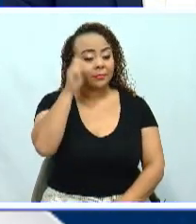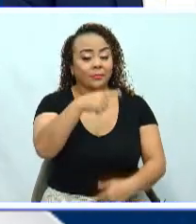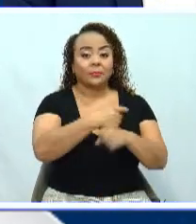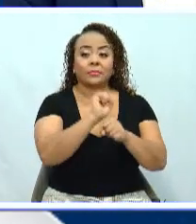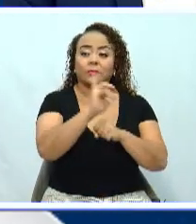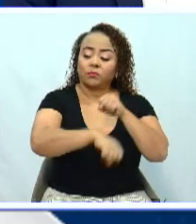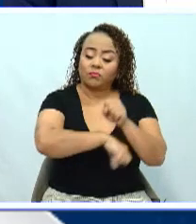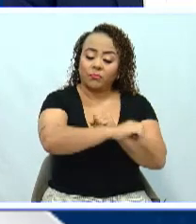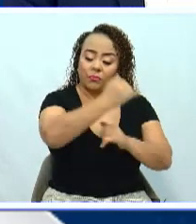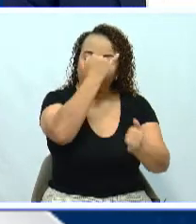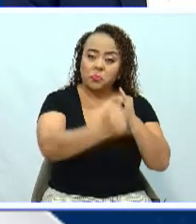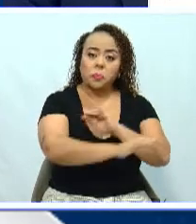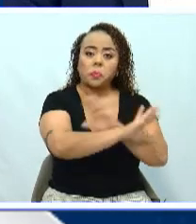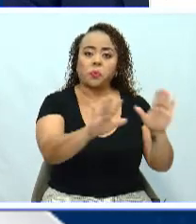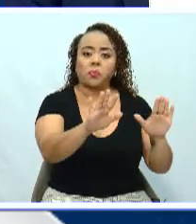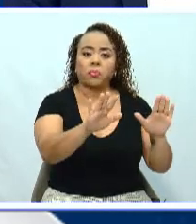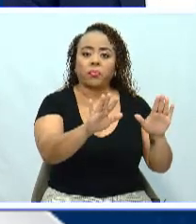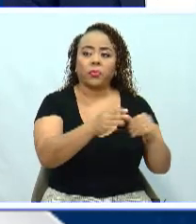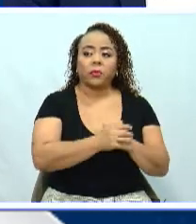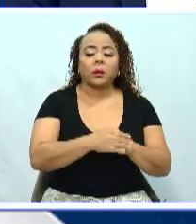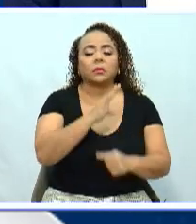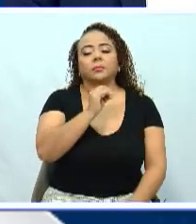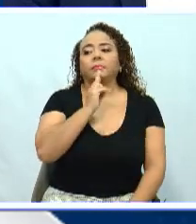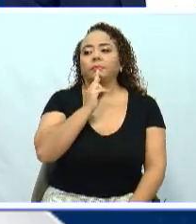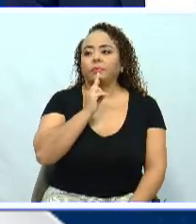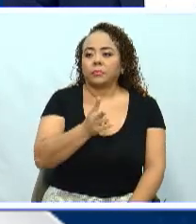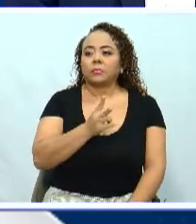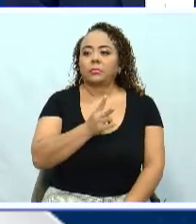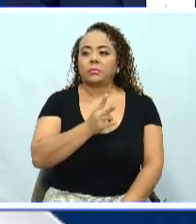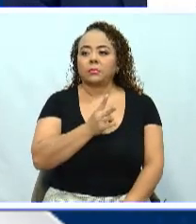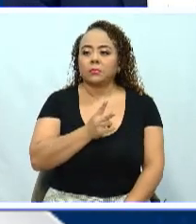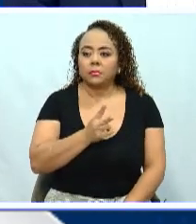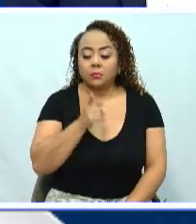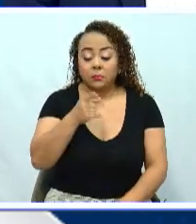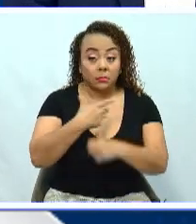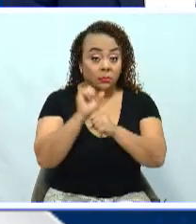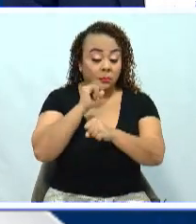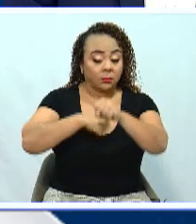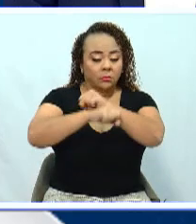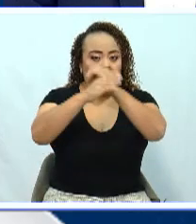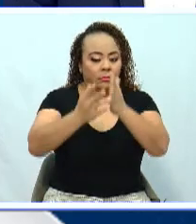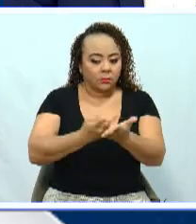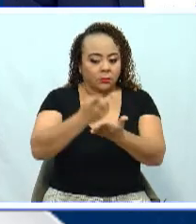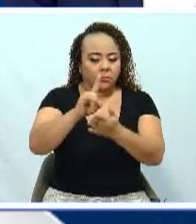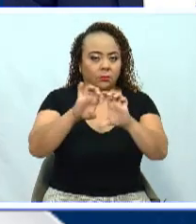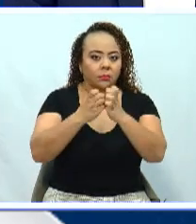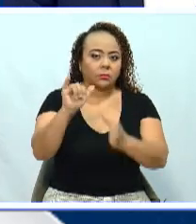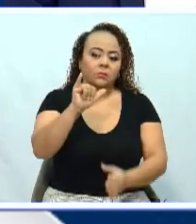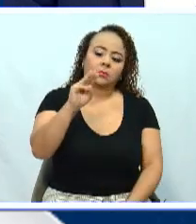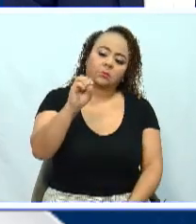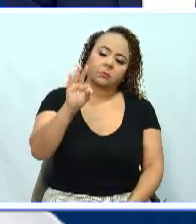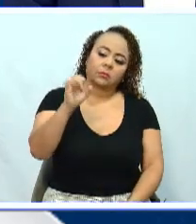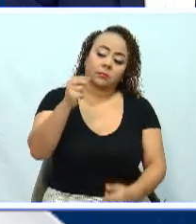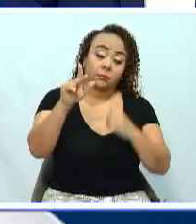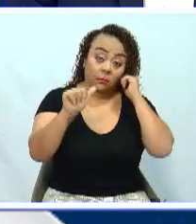futbolista Ya se acabó y perdón chao ciertamente lo que le hizo como futbolista por ejemplo le vale que un equipo como Motagua que